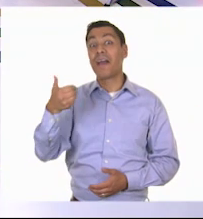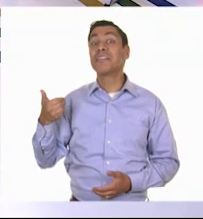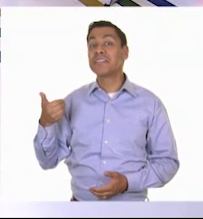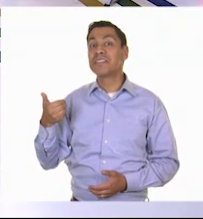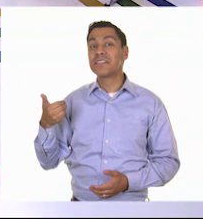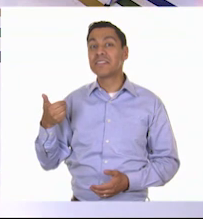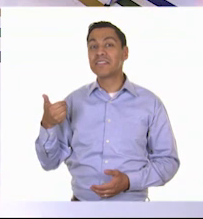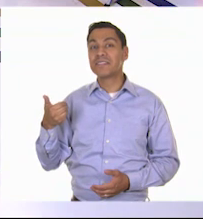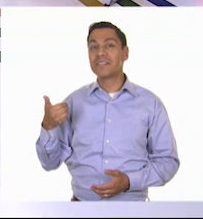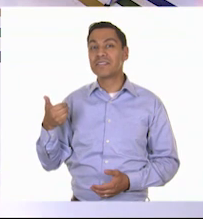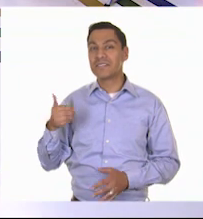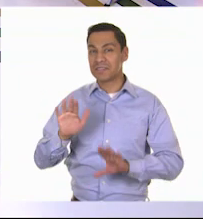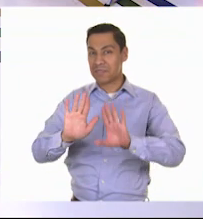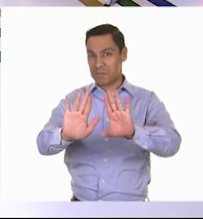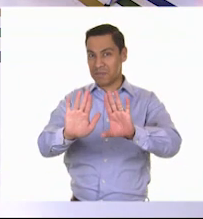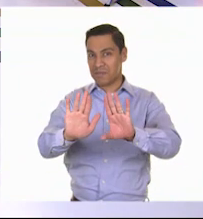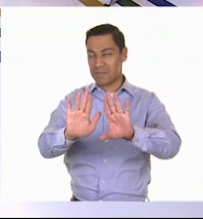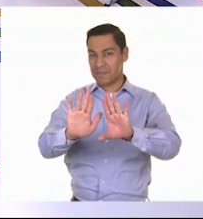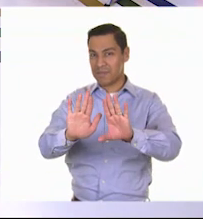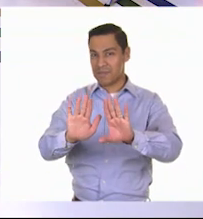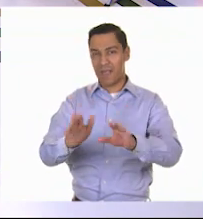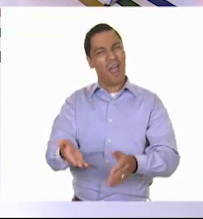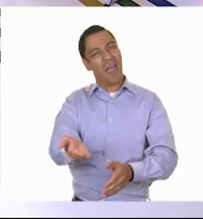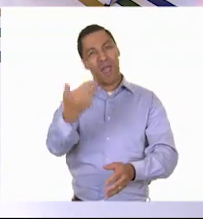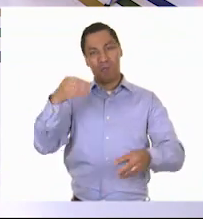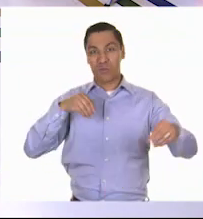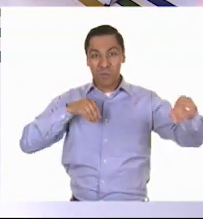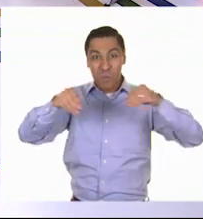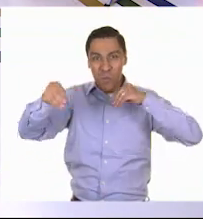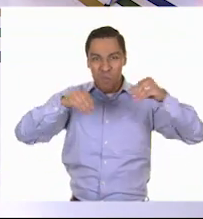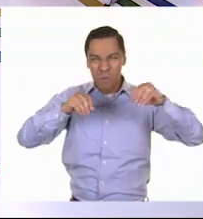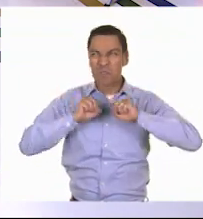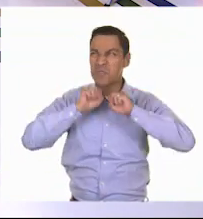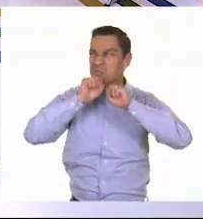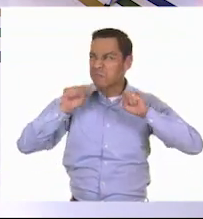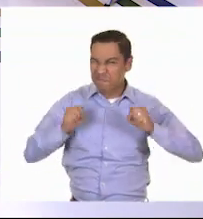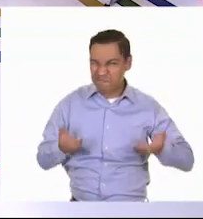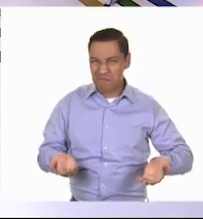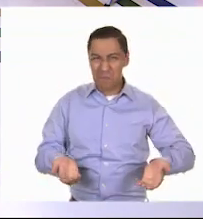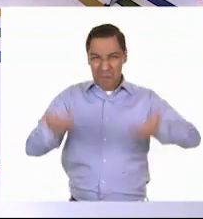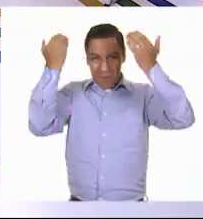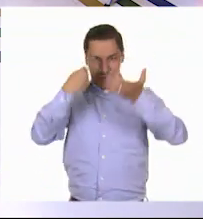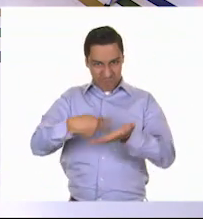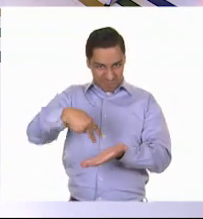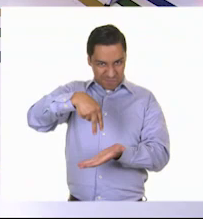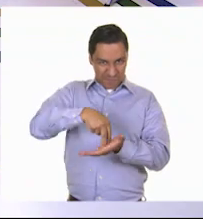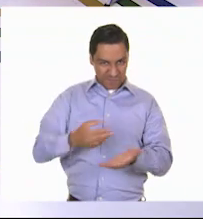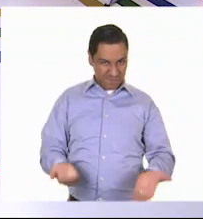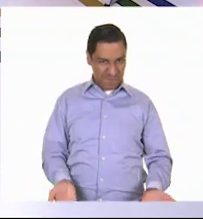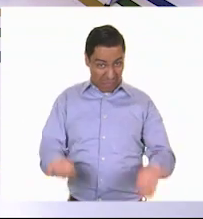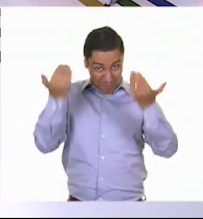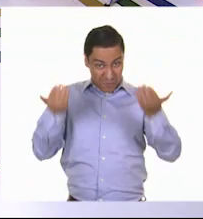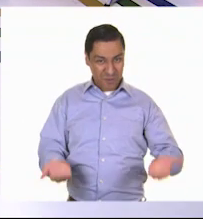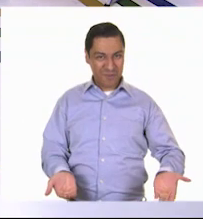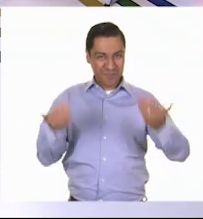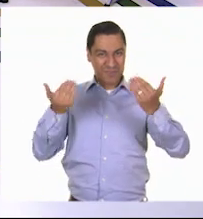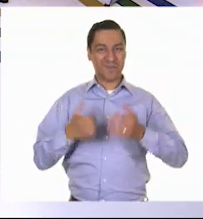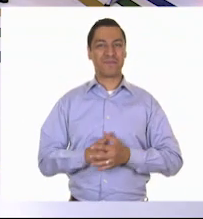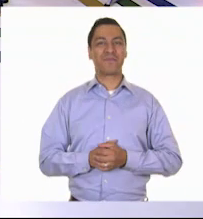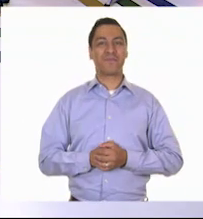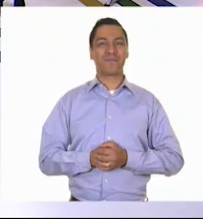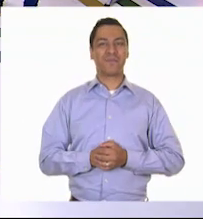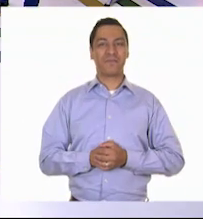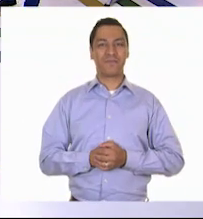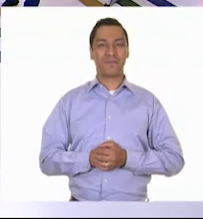Antes, ay, ¿sabe qué, maestro? Dime. Vamos a movernos un poquito. Ay, ti, ti. Vámonos, vámonos, maestro, a